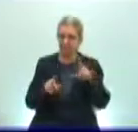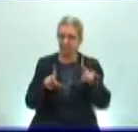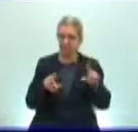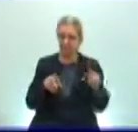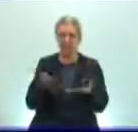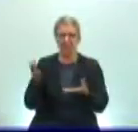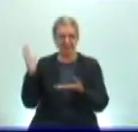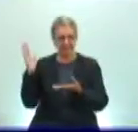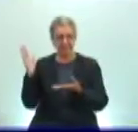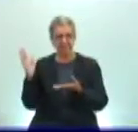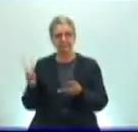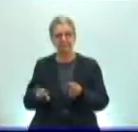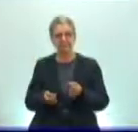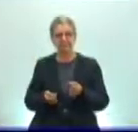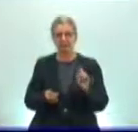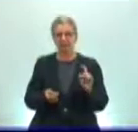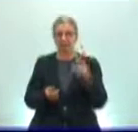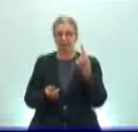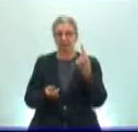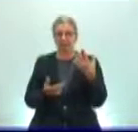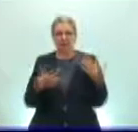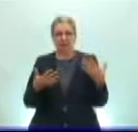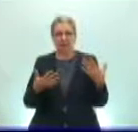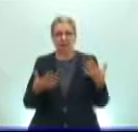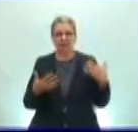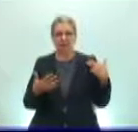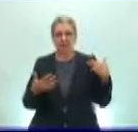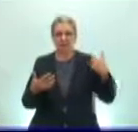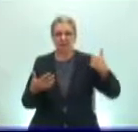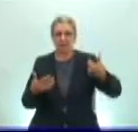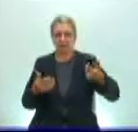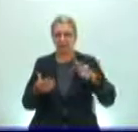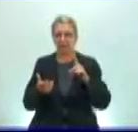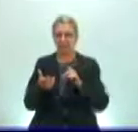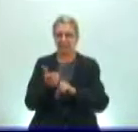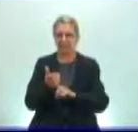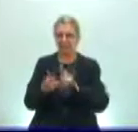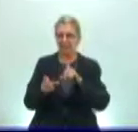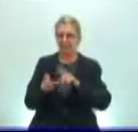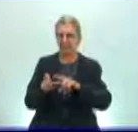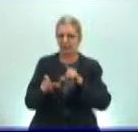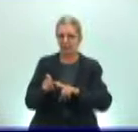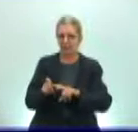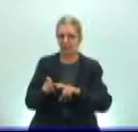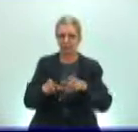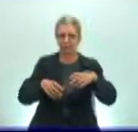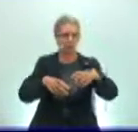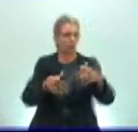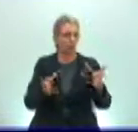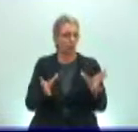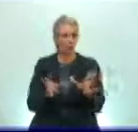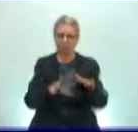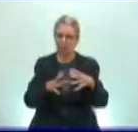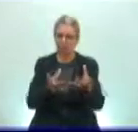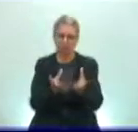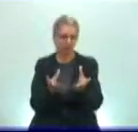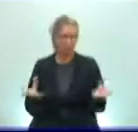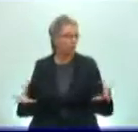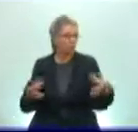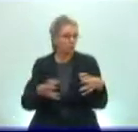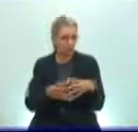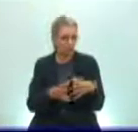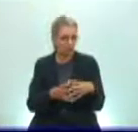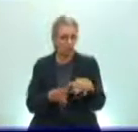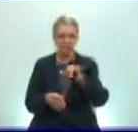en pantalla, bueno, en primer lugar, la dirección del partido recayó en una dirección colectiva compuesta por